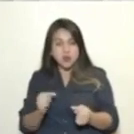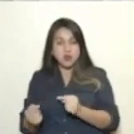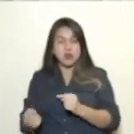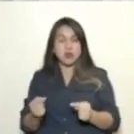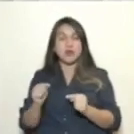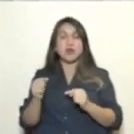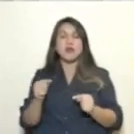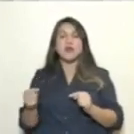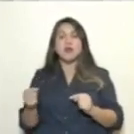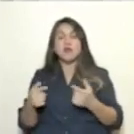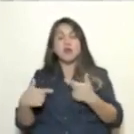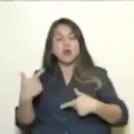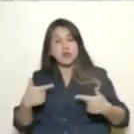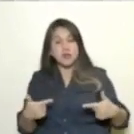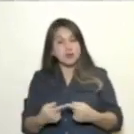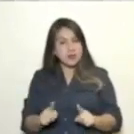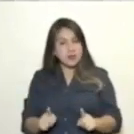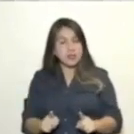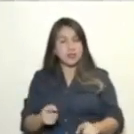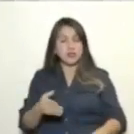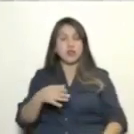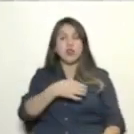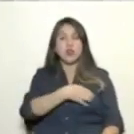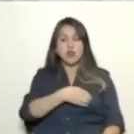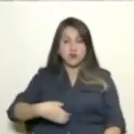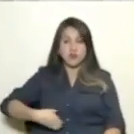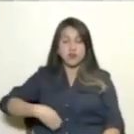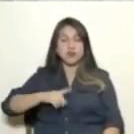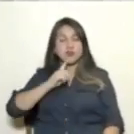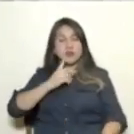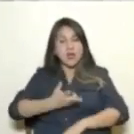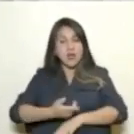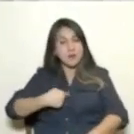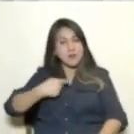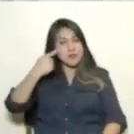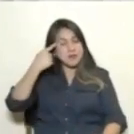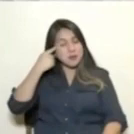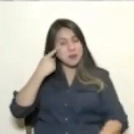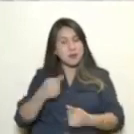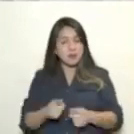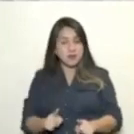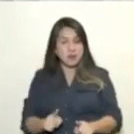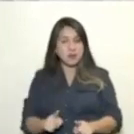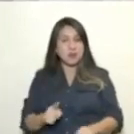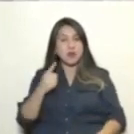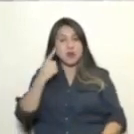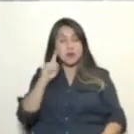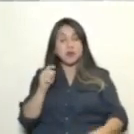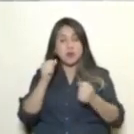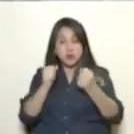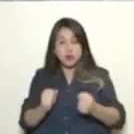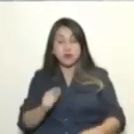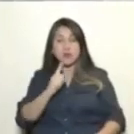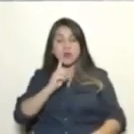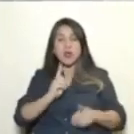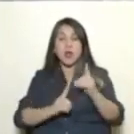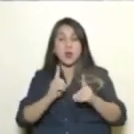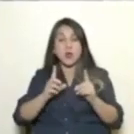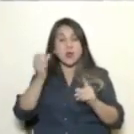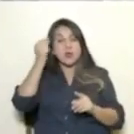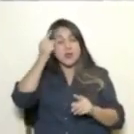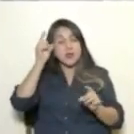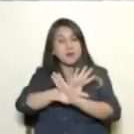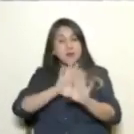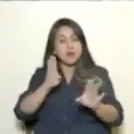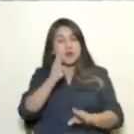doctrinales, políticos distintos, gobiernos que tienen pensamientos distintos, pero ¿podemos tener algún